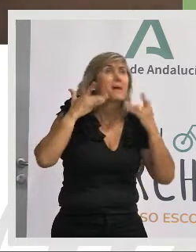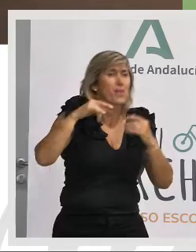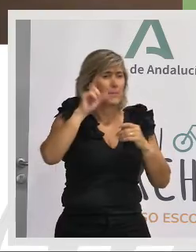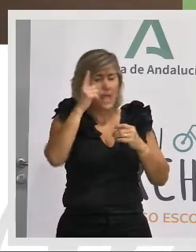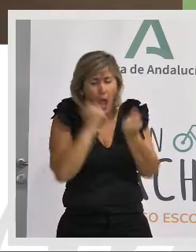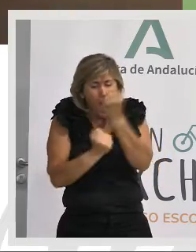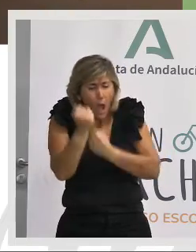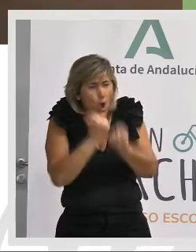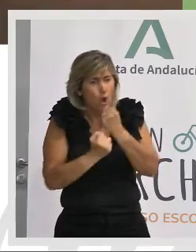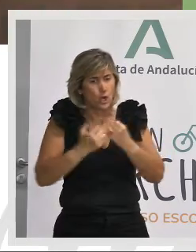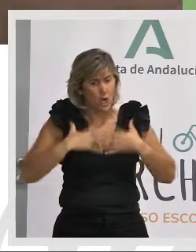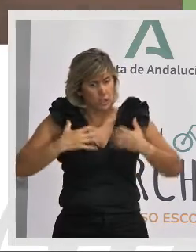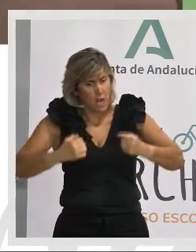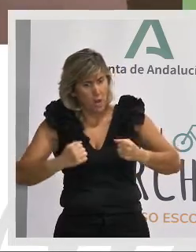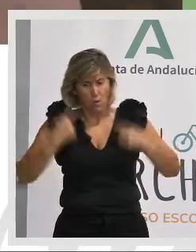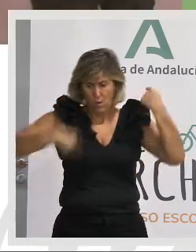ahorro.